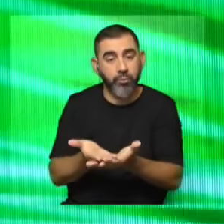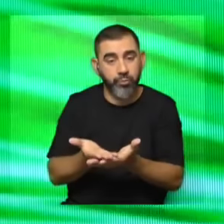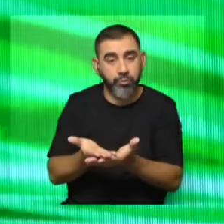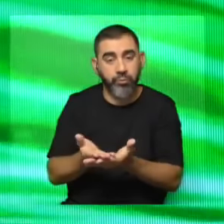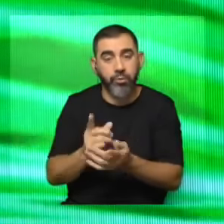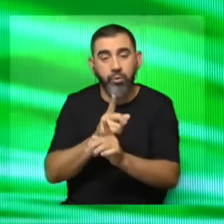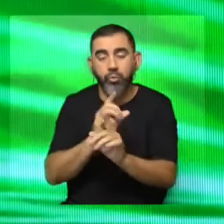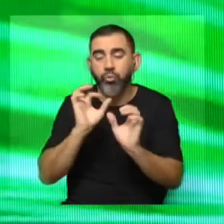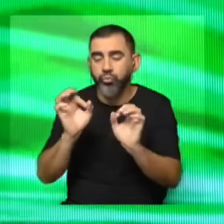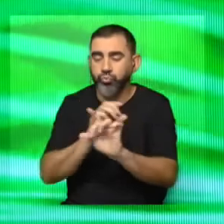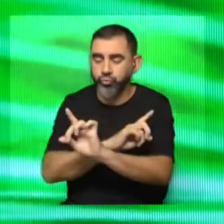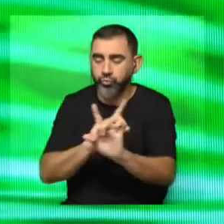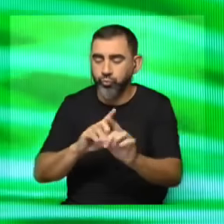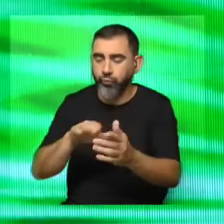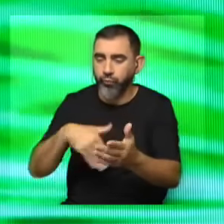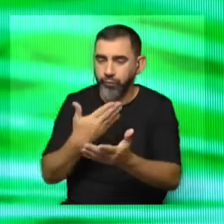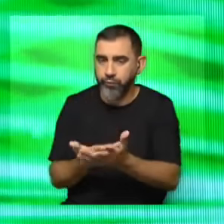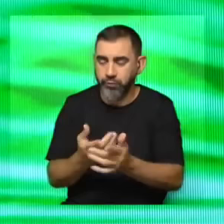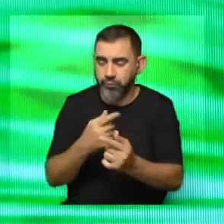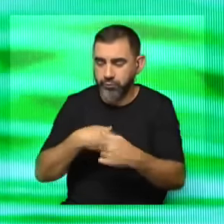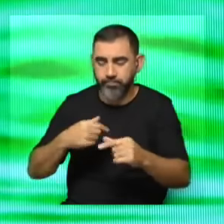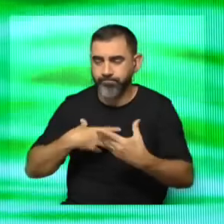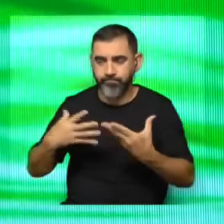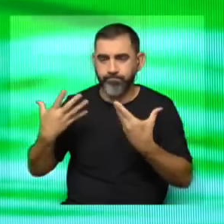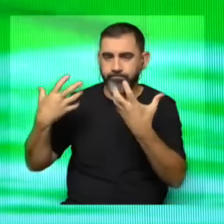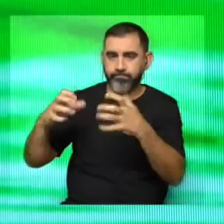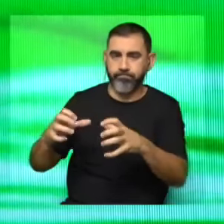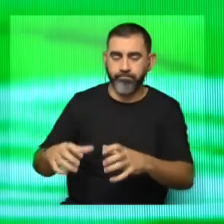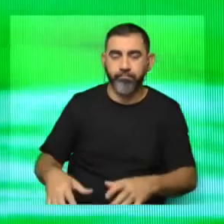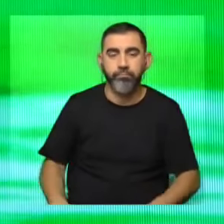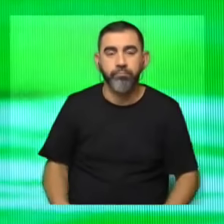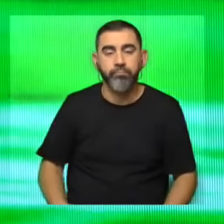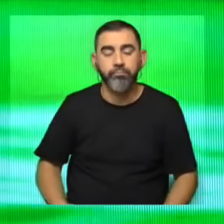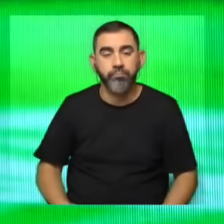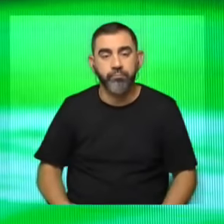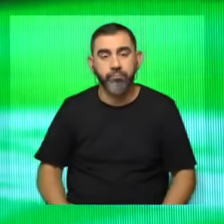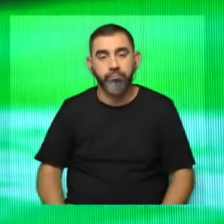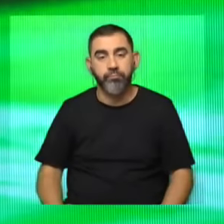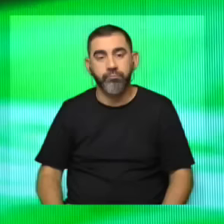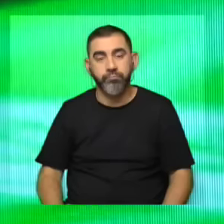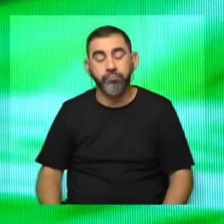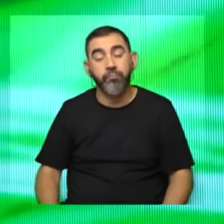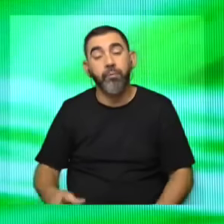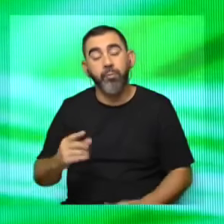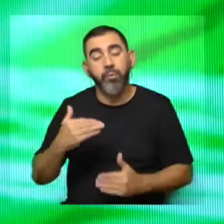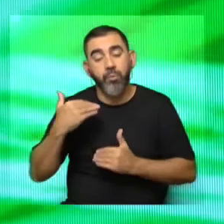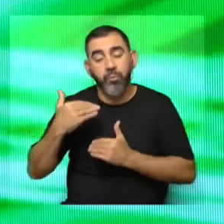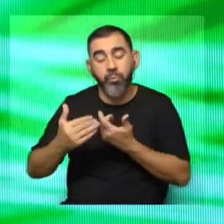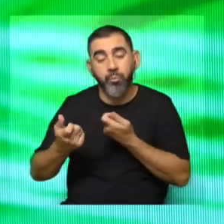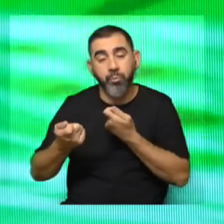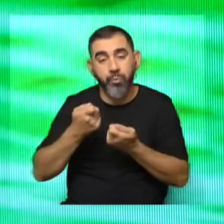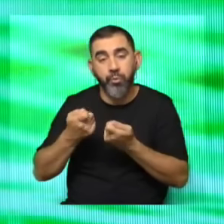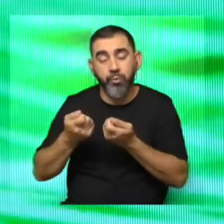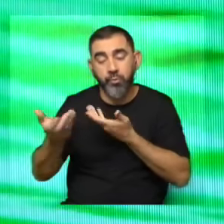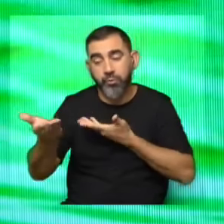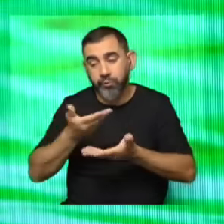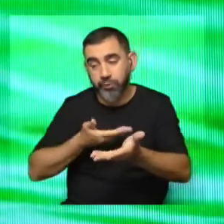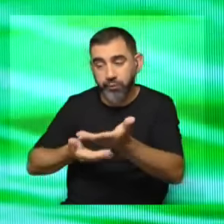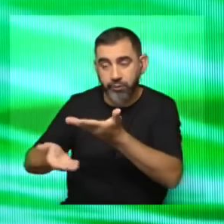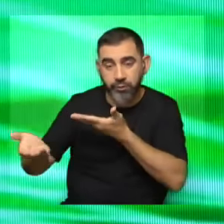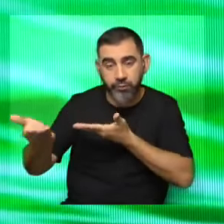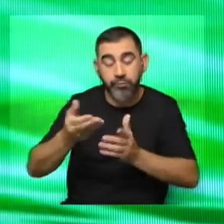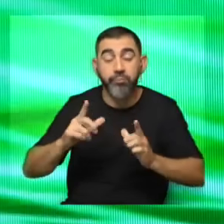son suficientes para lo que nosotros queremos para lo que que nosotros planteamos como necesidades Pero bueno como todo proceso de negociación es unida y vuelta y